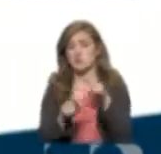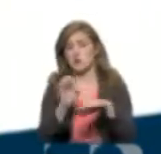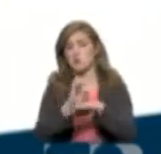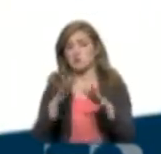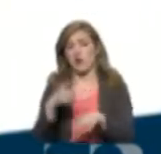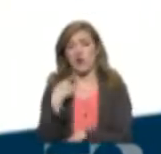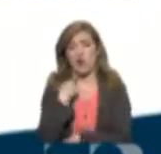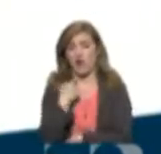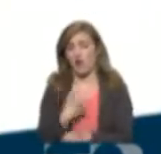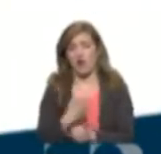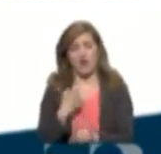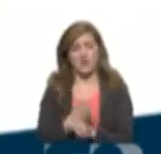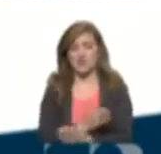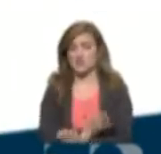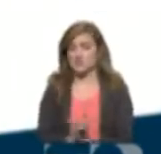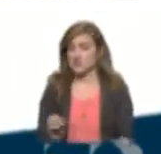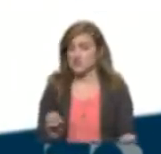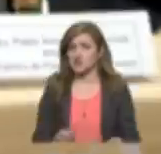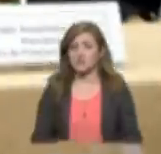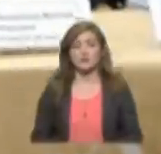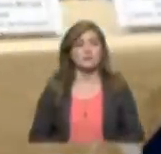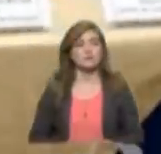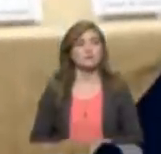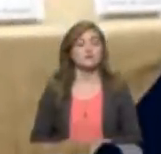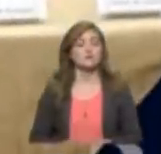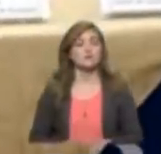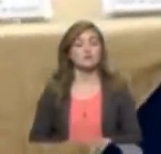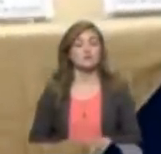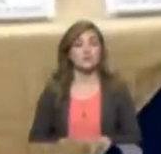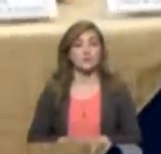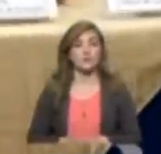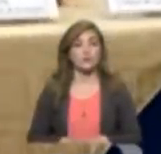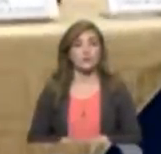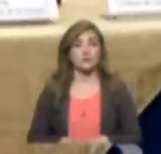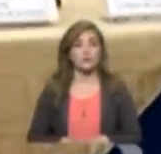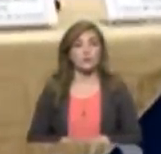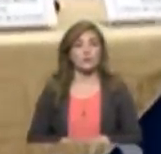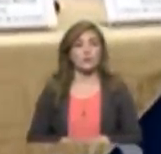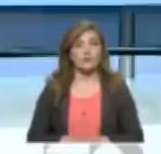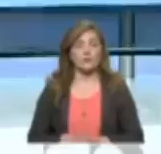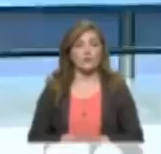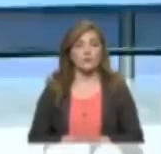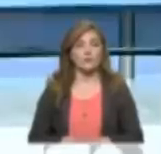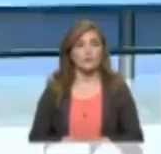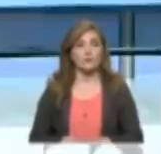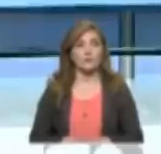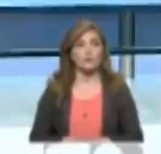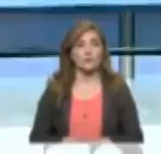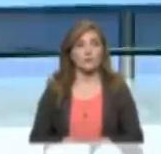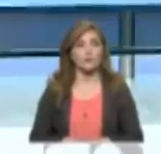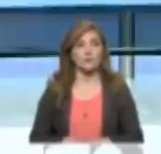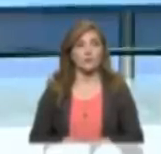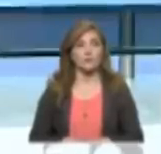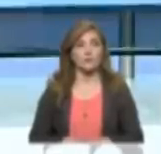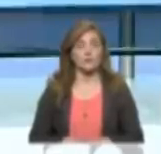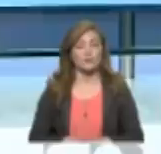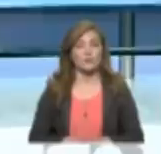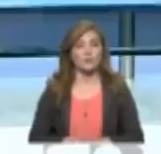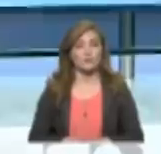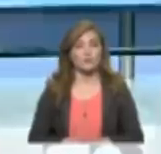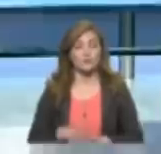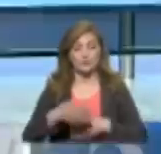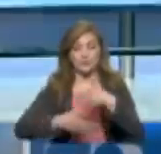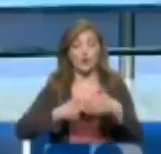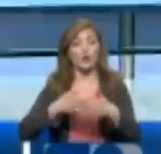ecuatorianos que no cuentan con un empleo formal guayaquil carlos acotó 24 horas la